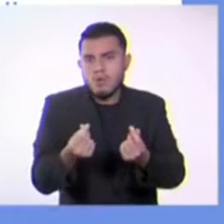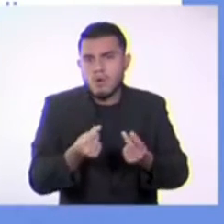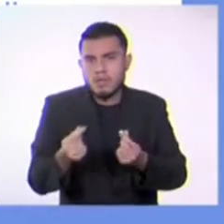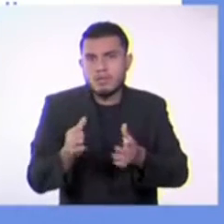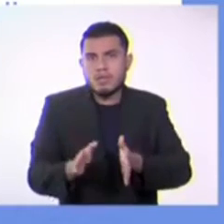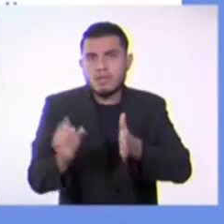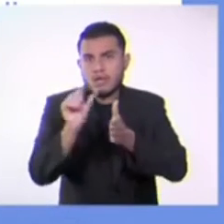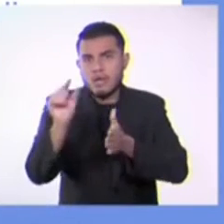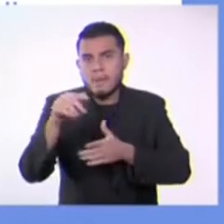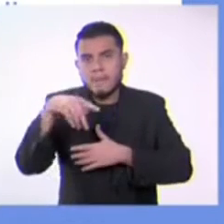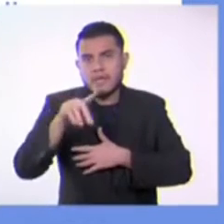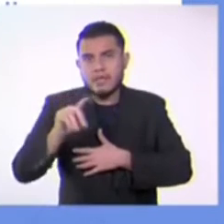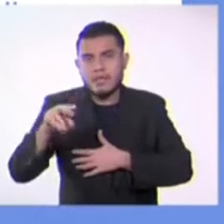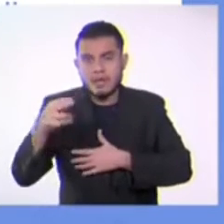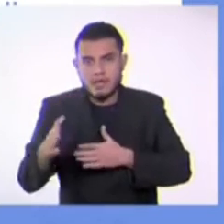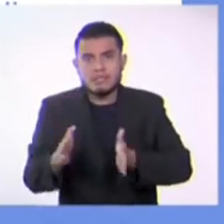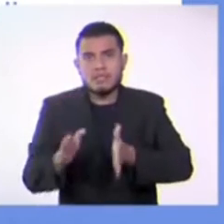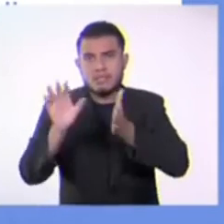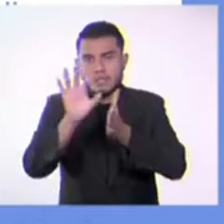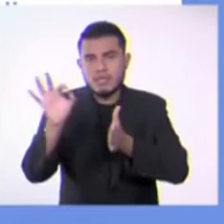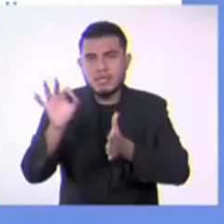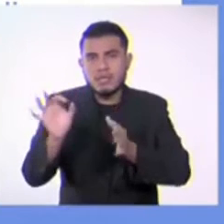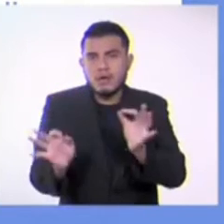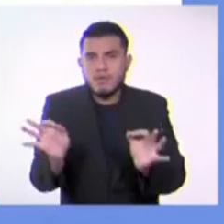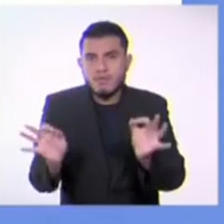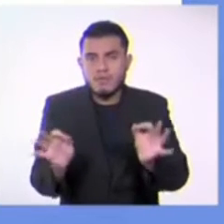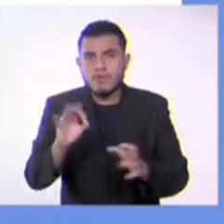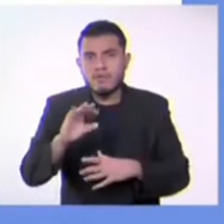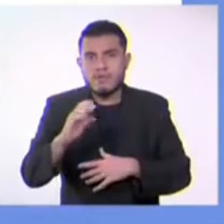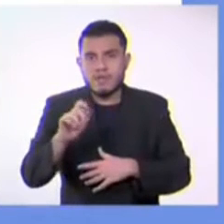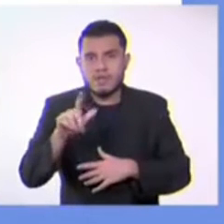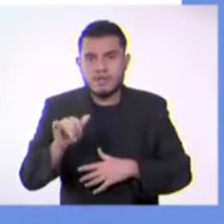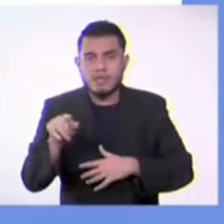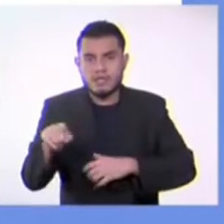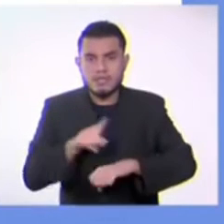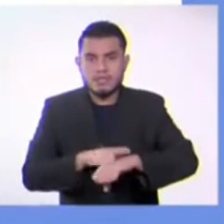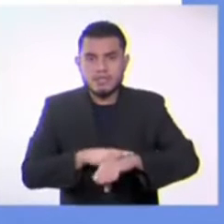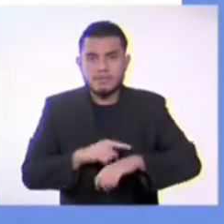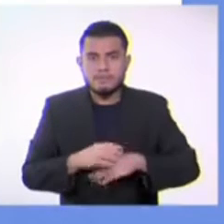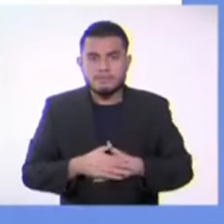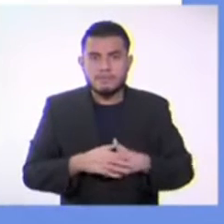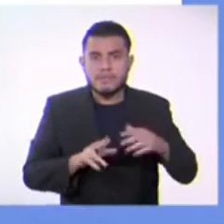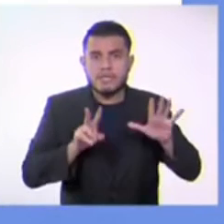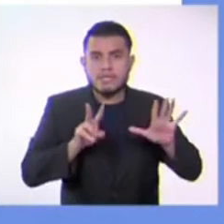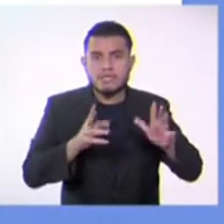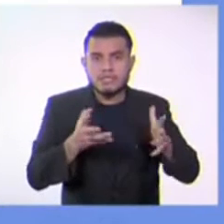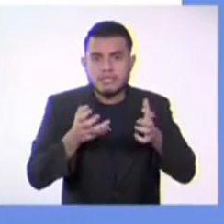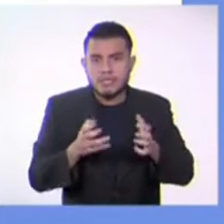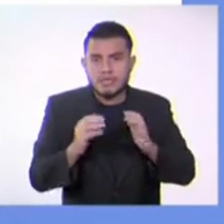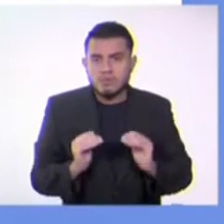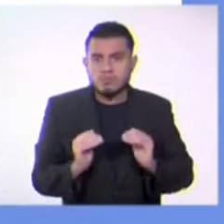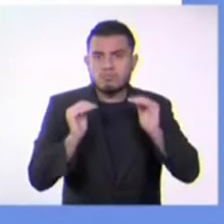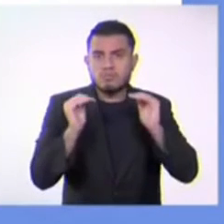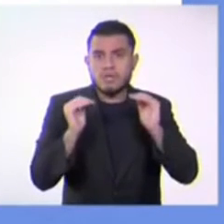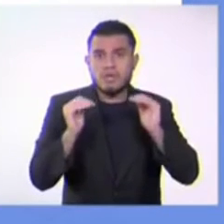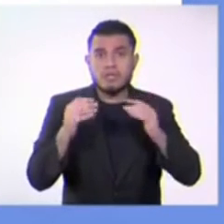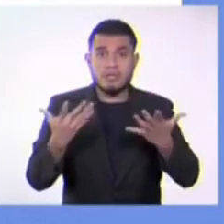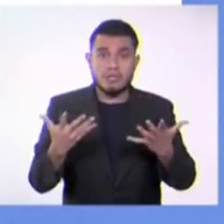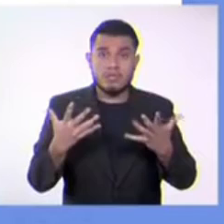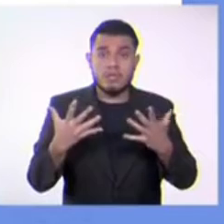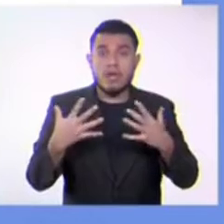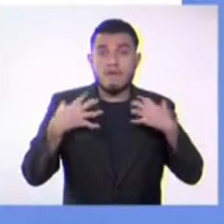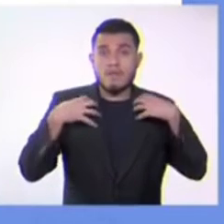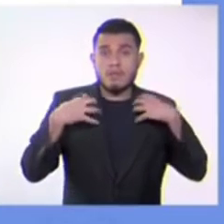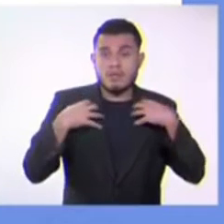Fiscalía, ¿verdad? En este contexto, en esta década. También en el 7 se pretendía elevar el nivel de vida de los